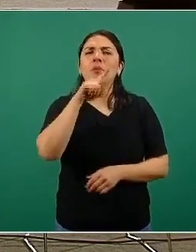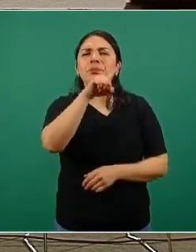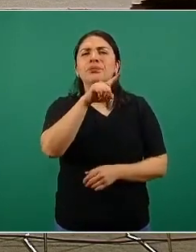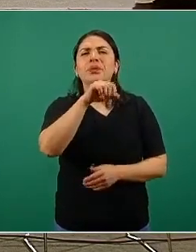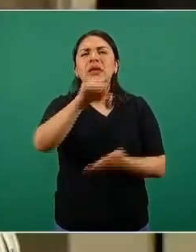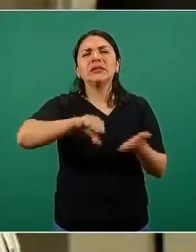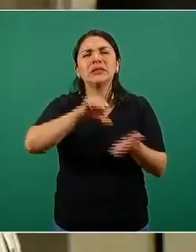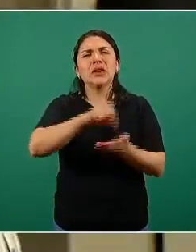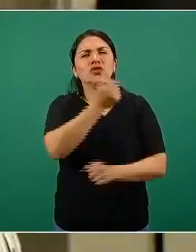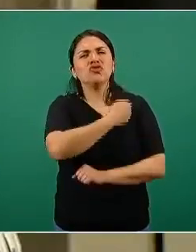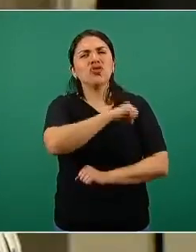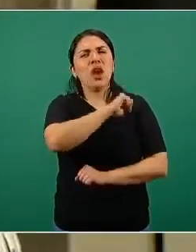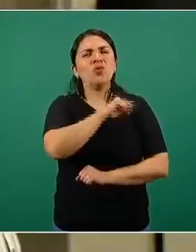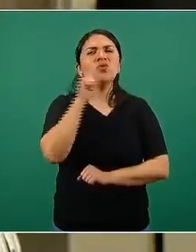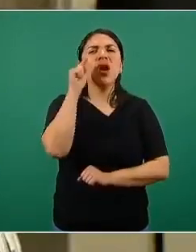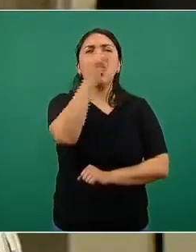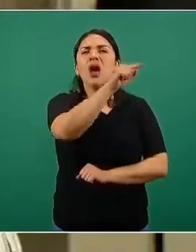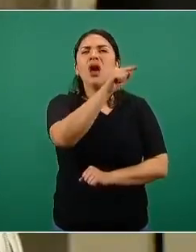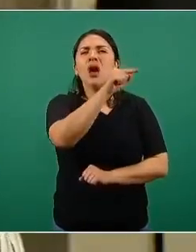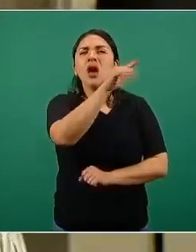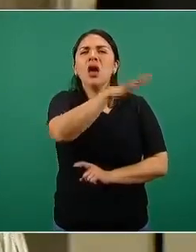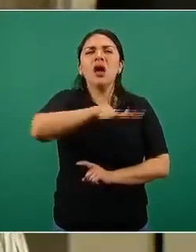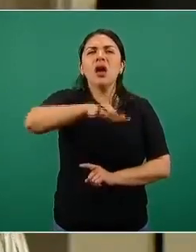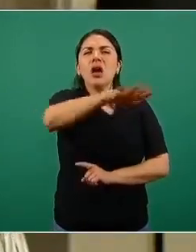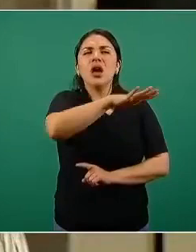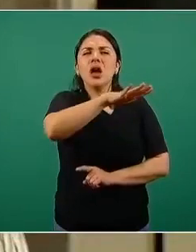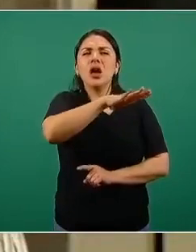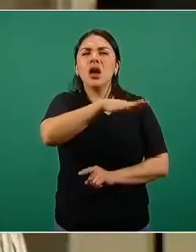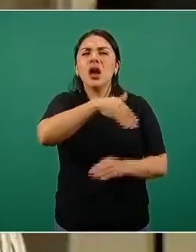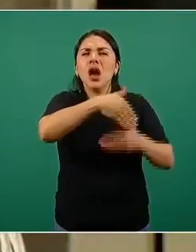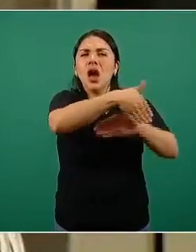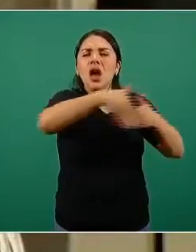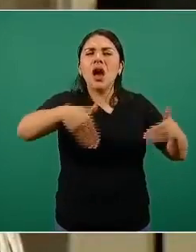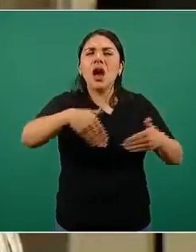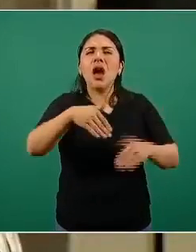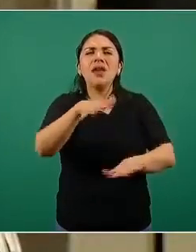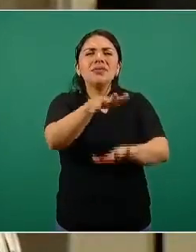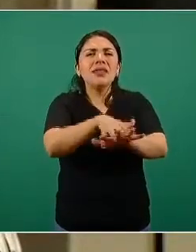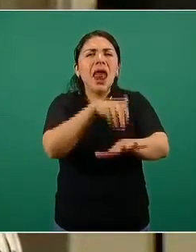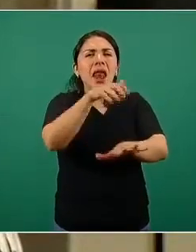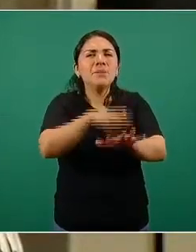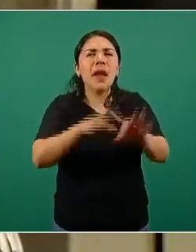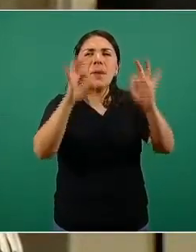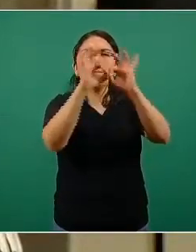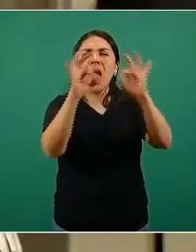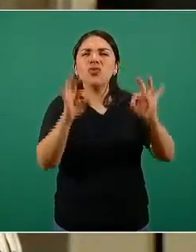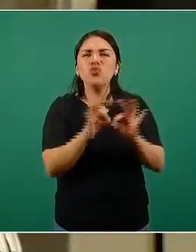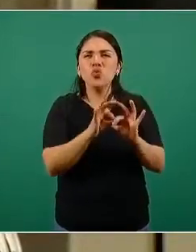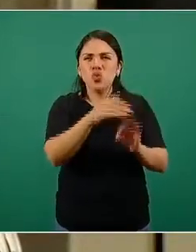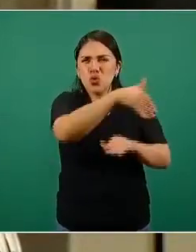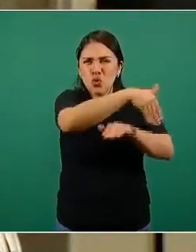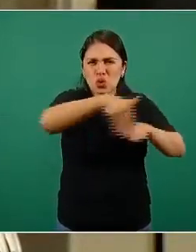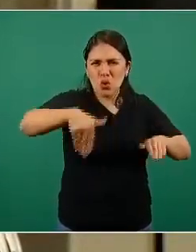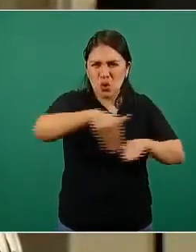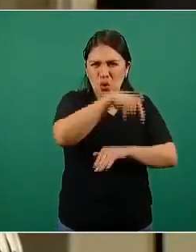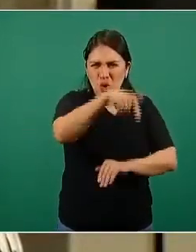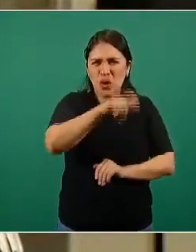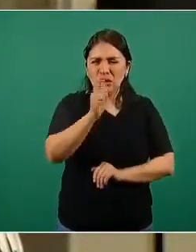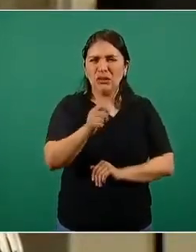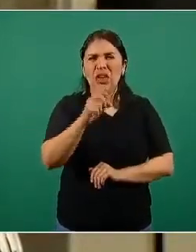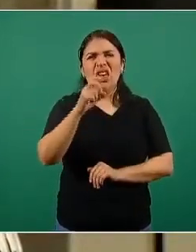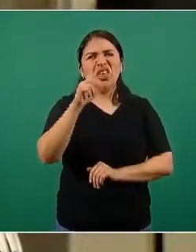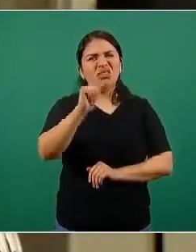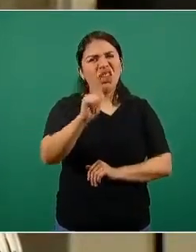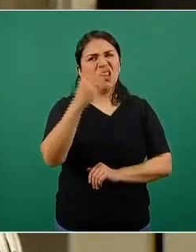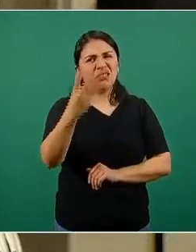por ejemplo, que está ahí en el cruce de Calzada de Tlalpan y Viaducto, que es el T3